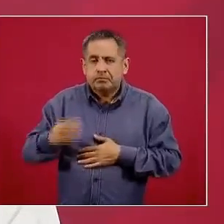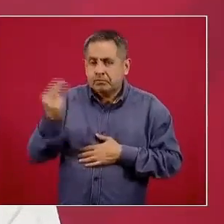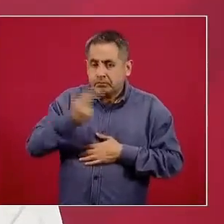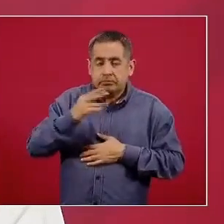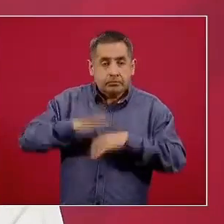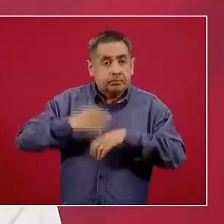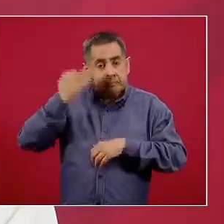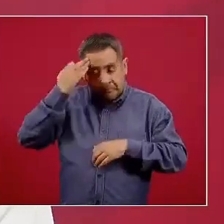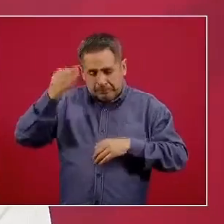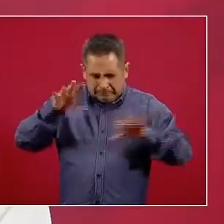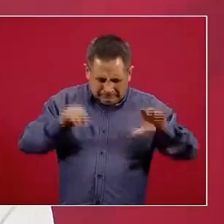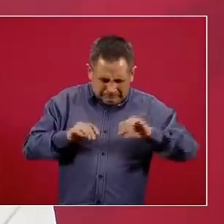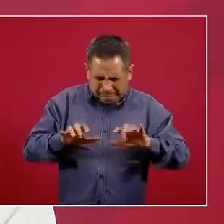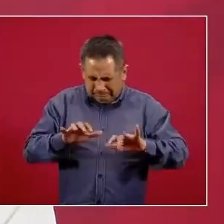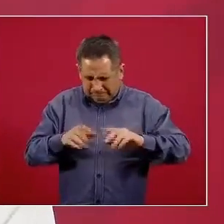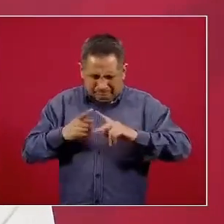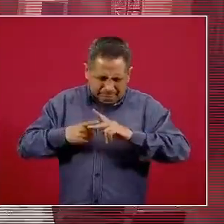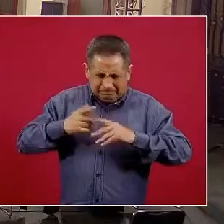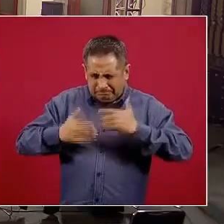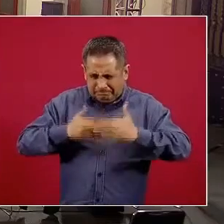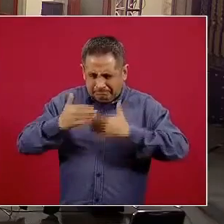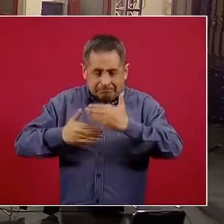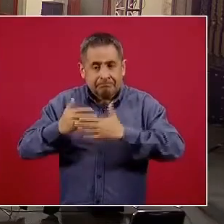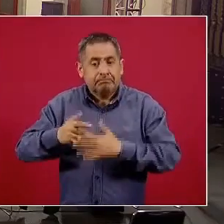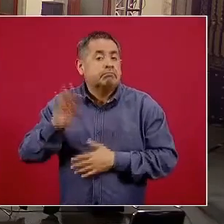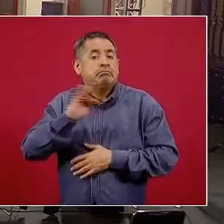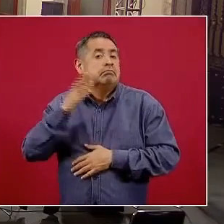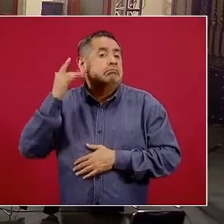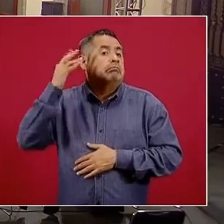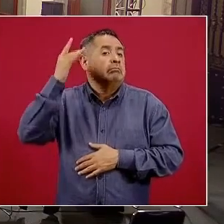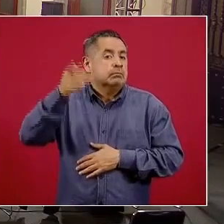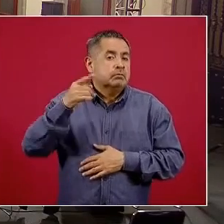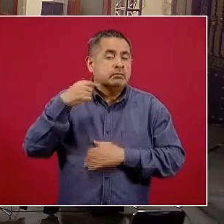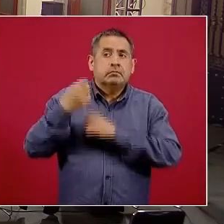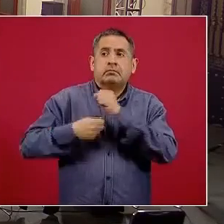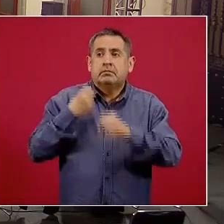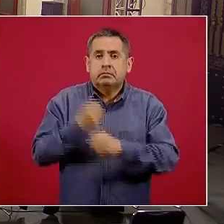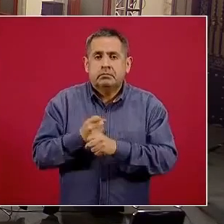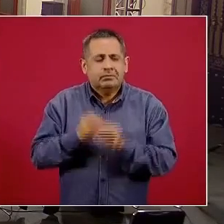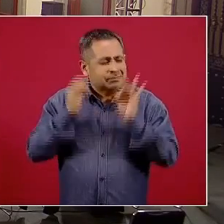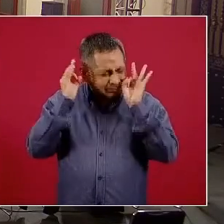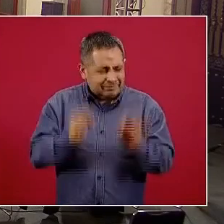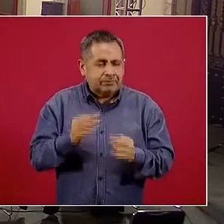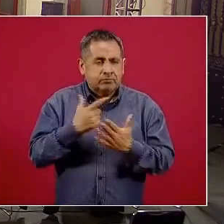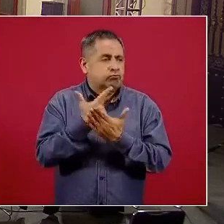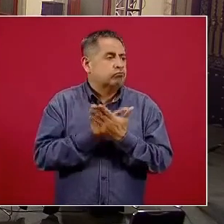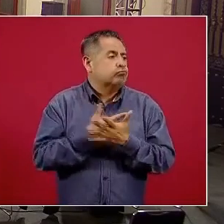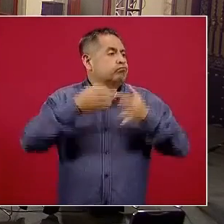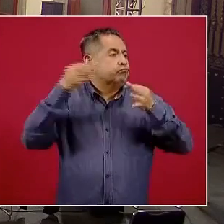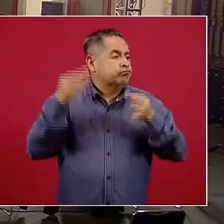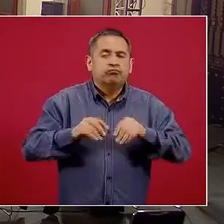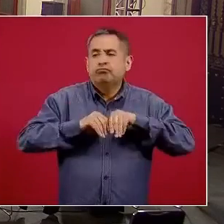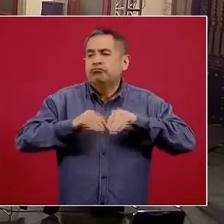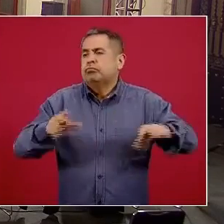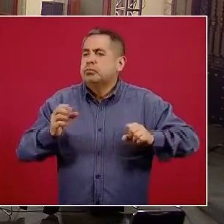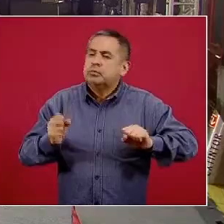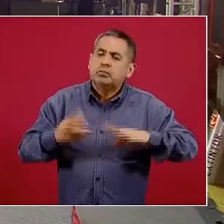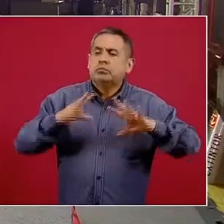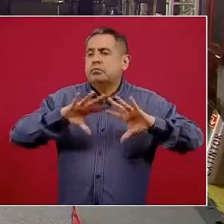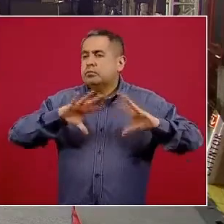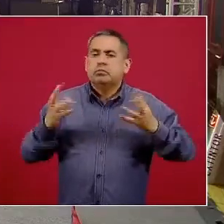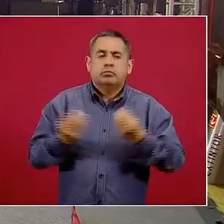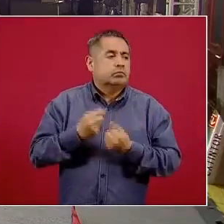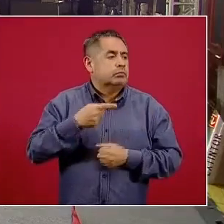requiere más tiempo, a veces años, para tener una estadística formal, oficial, de